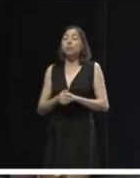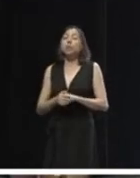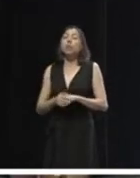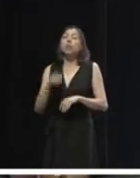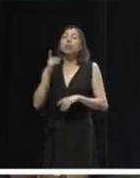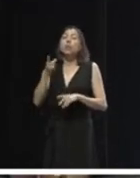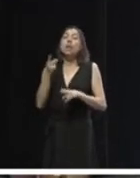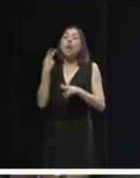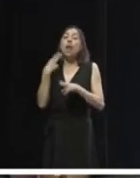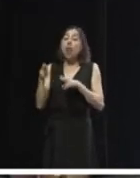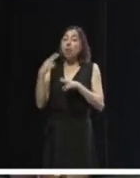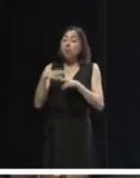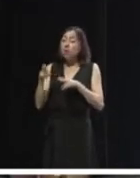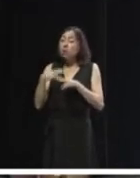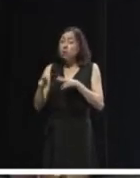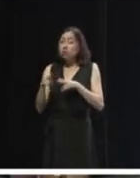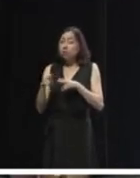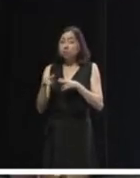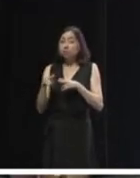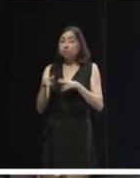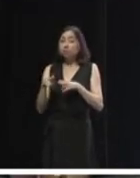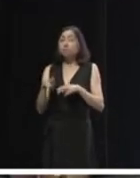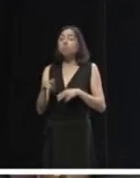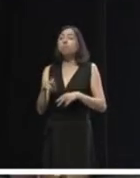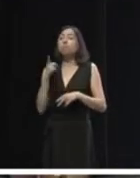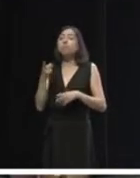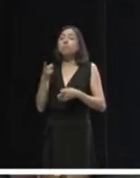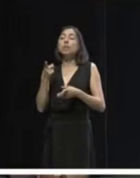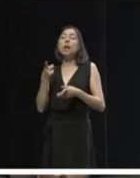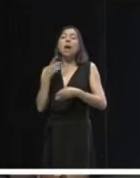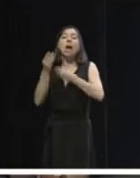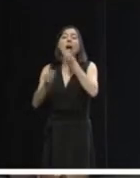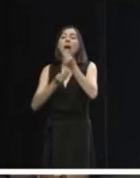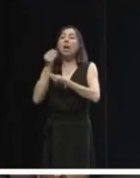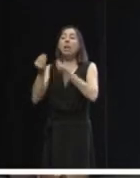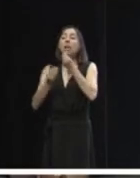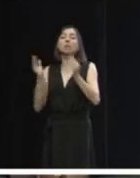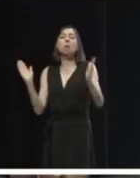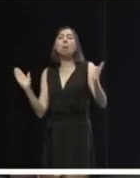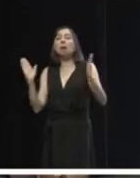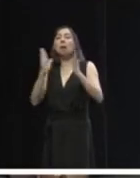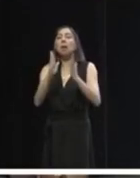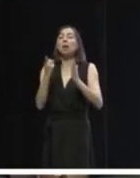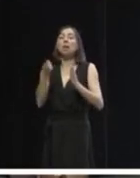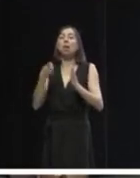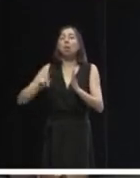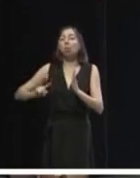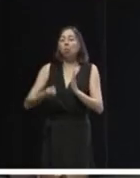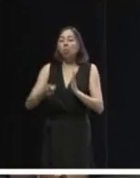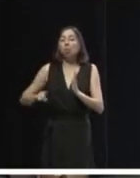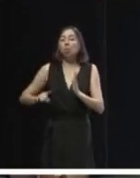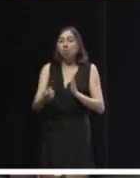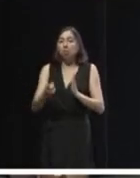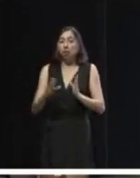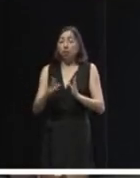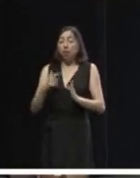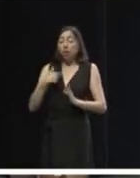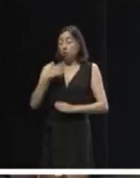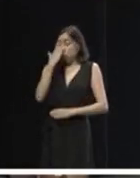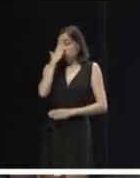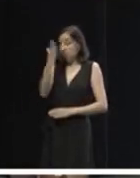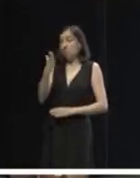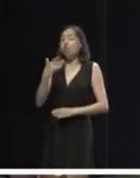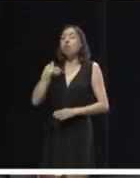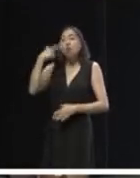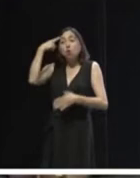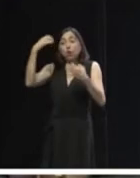la política en un cara a cara de zascas. Y yo sinceramente creo que